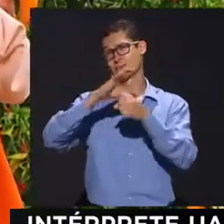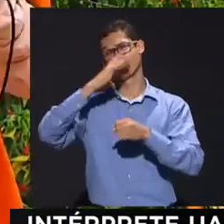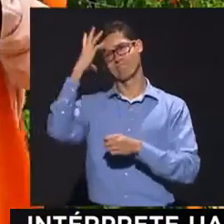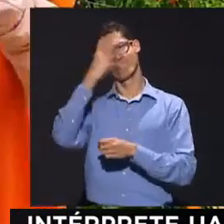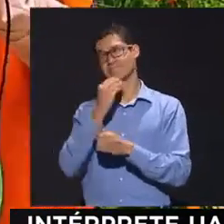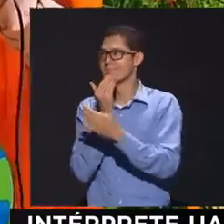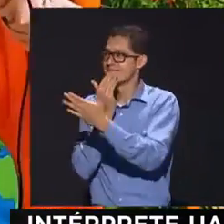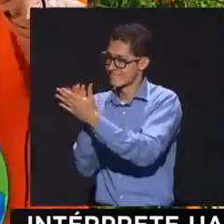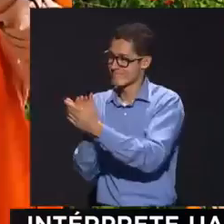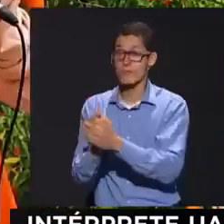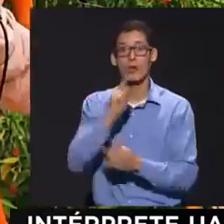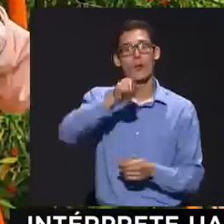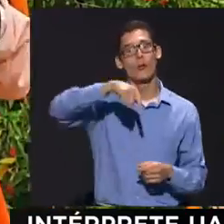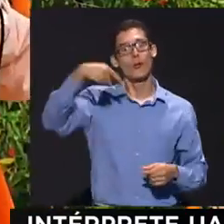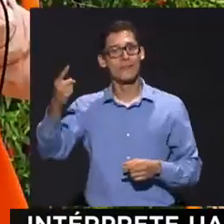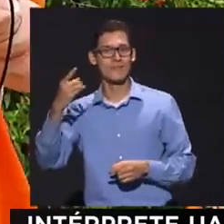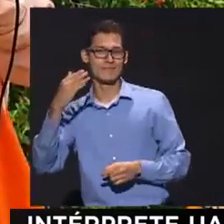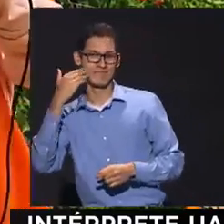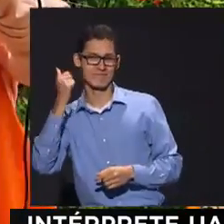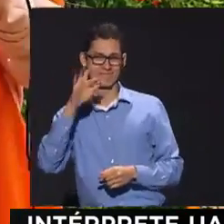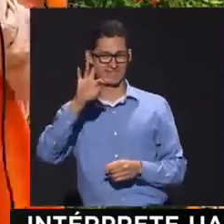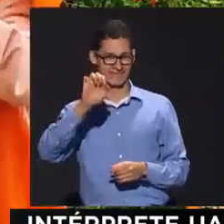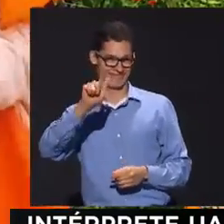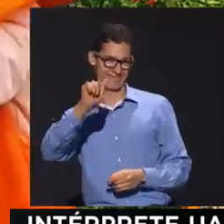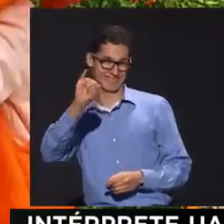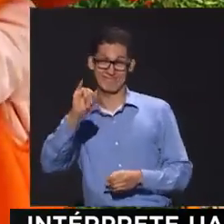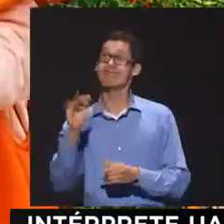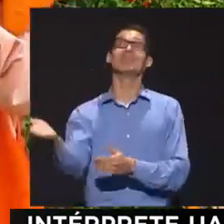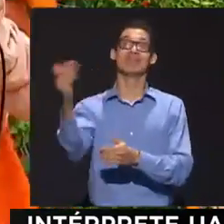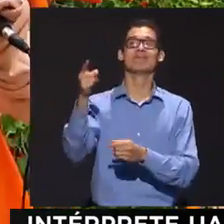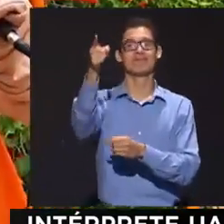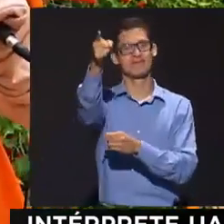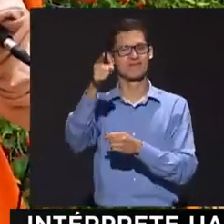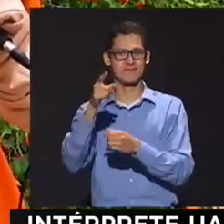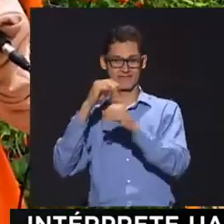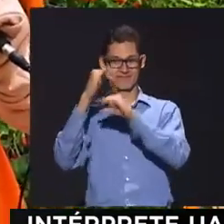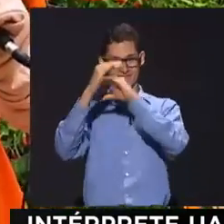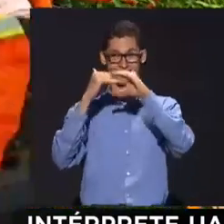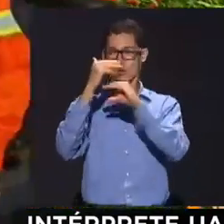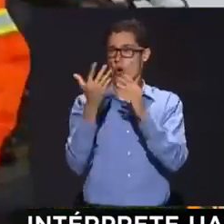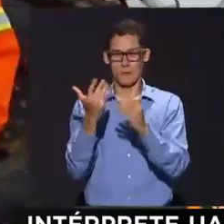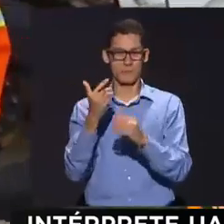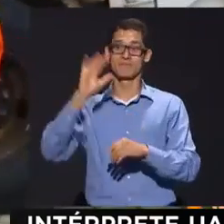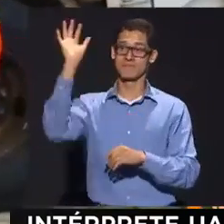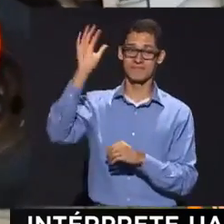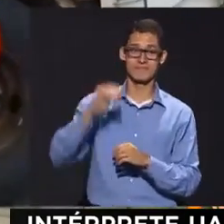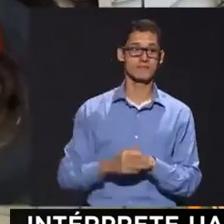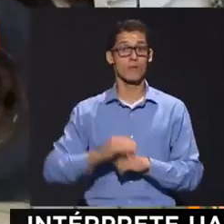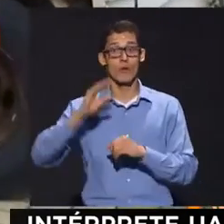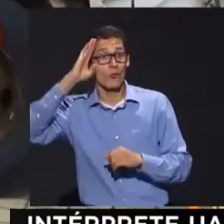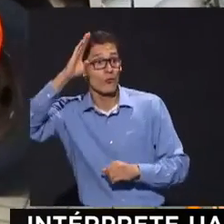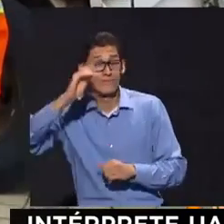vamos completa y nuestros amigos de la ruta reciclan así que nos despedimos chao hola amigos